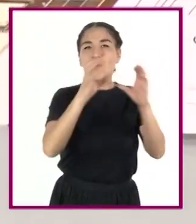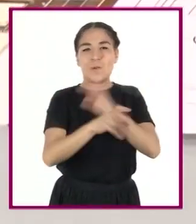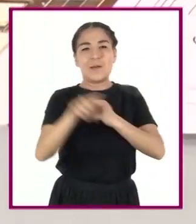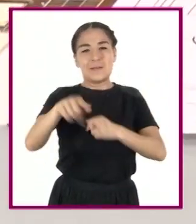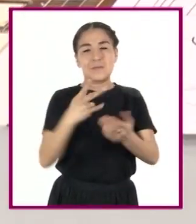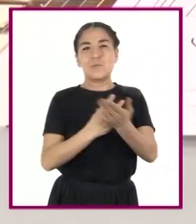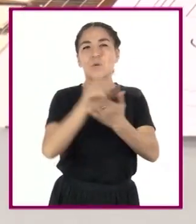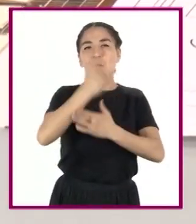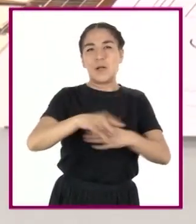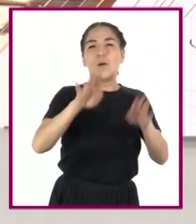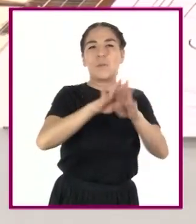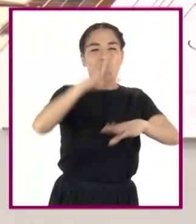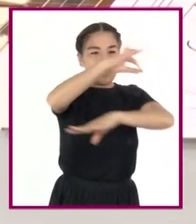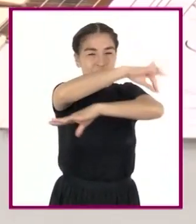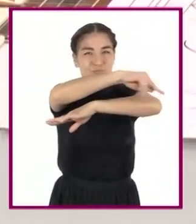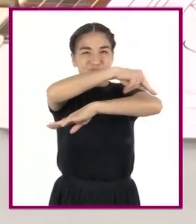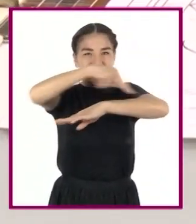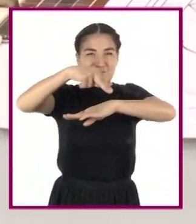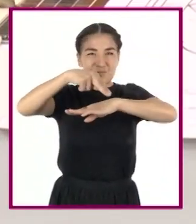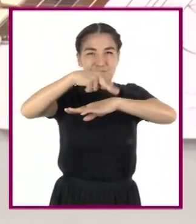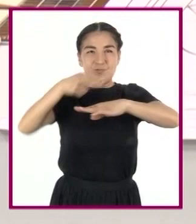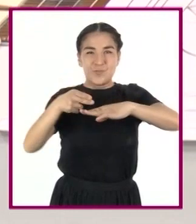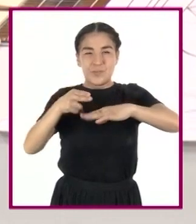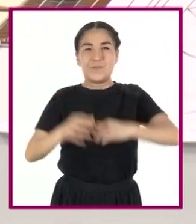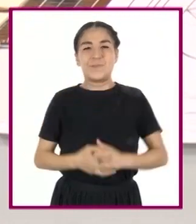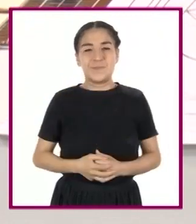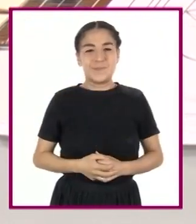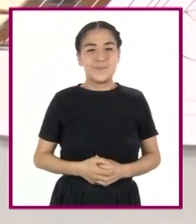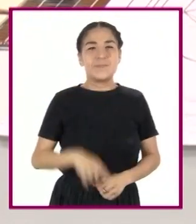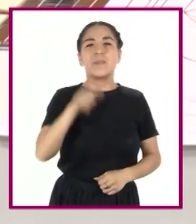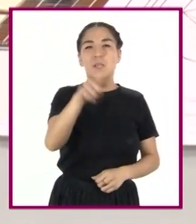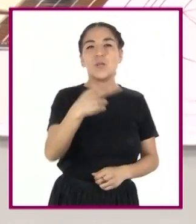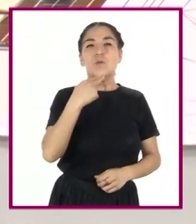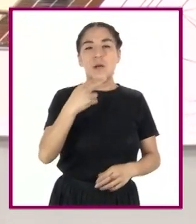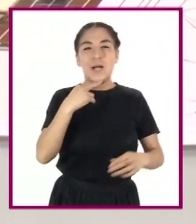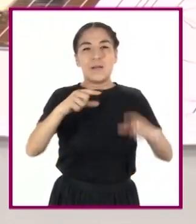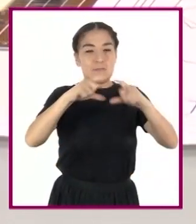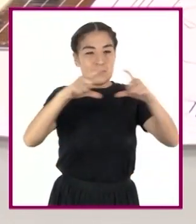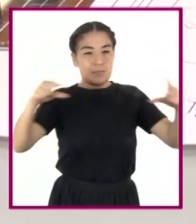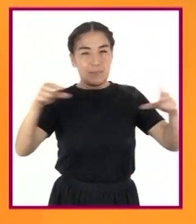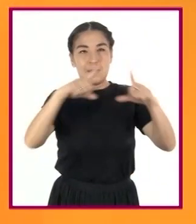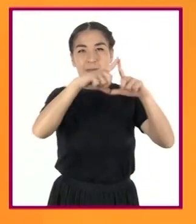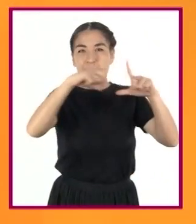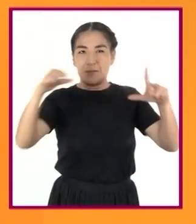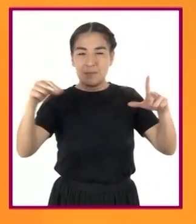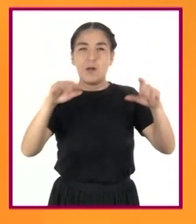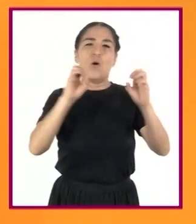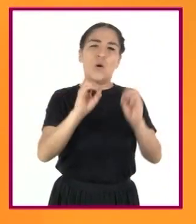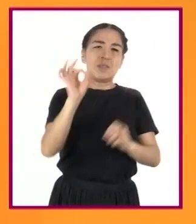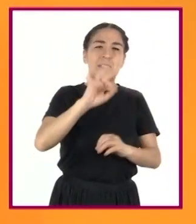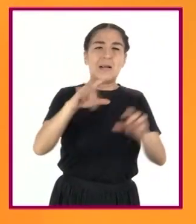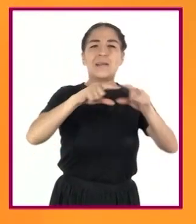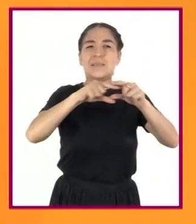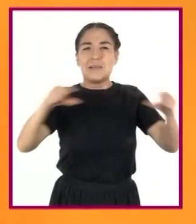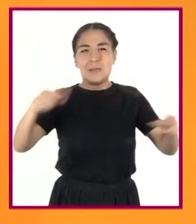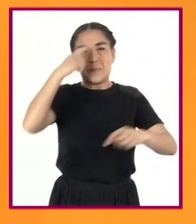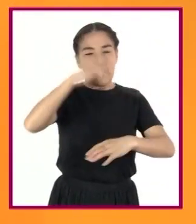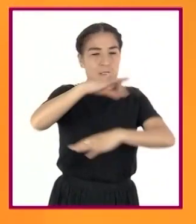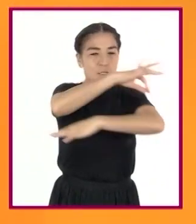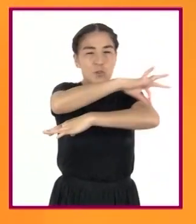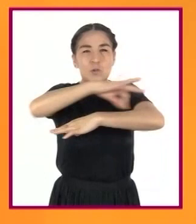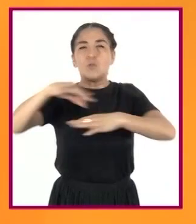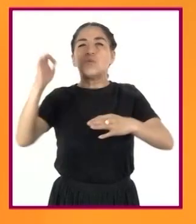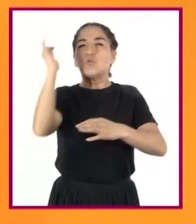proyecto en el material elegido. Deben usar regla y marcar los cortes lo más ligero posible para no manchar